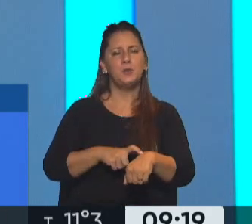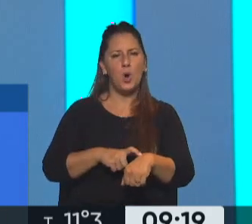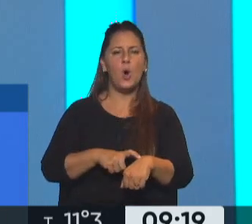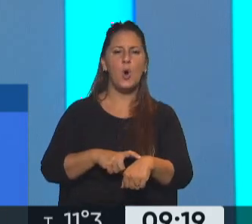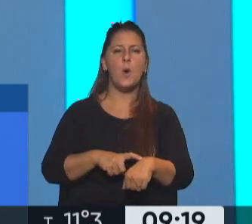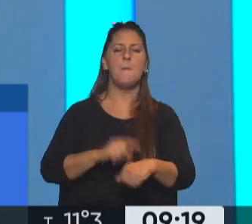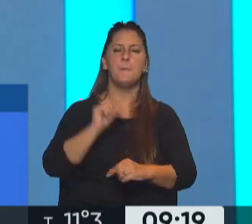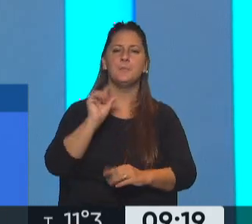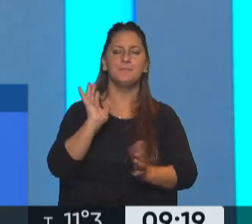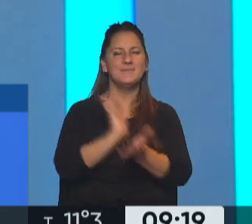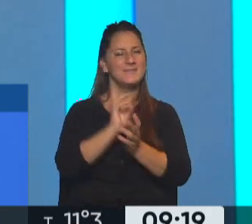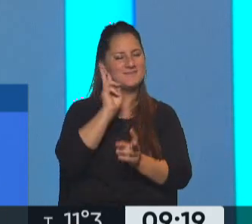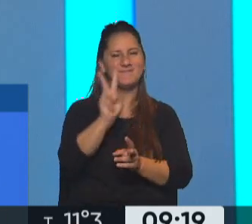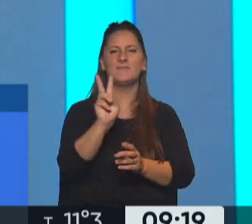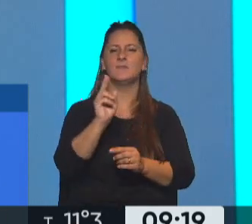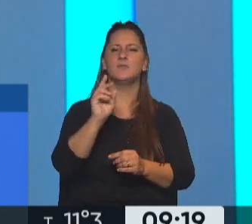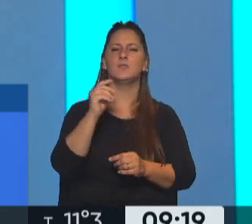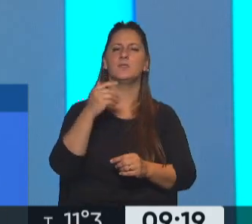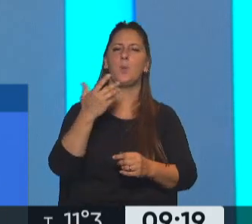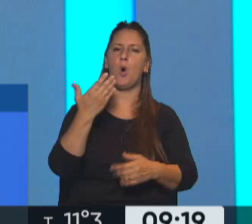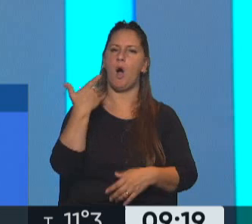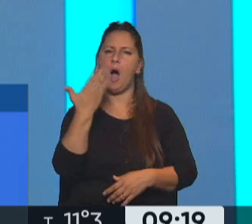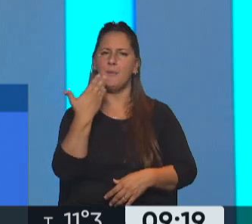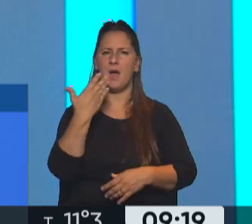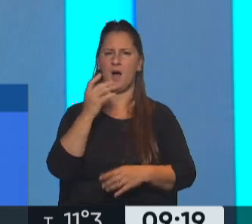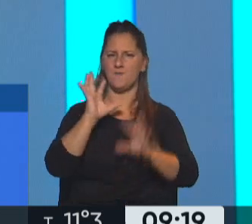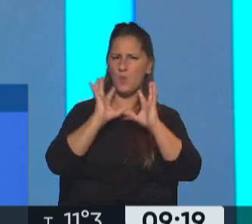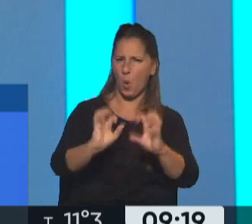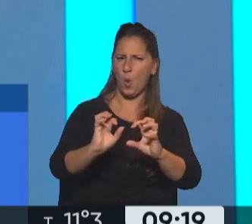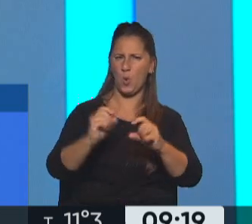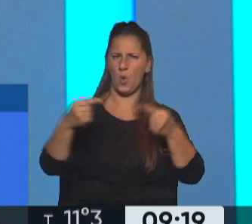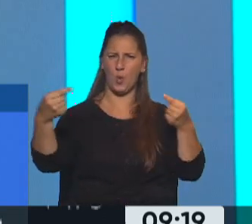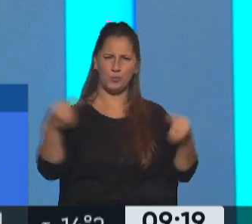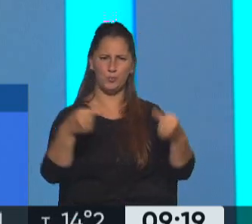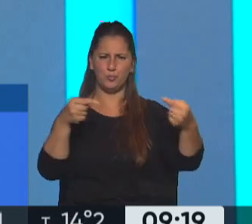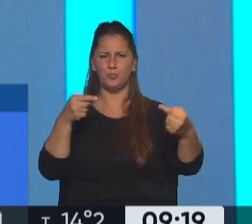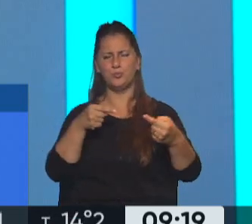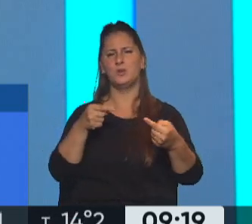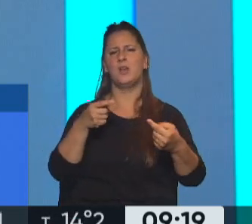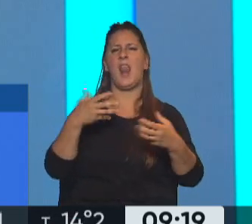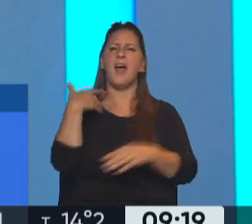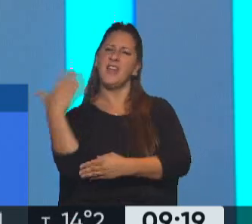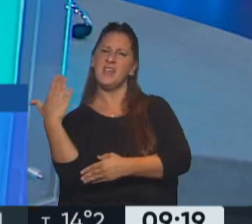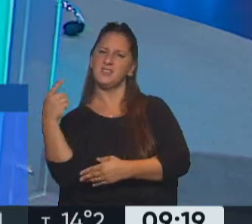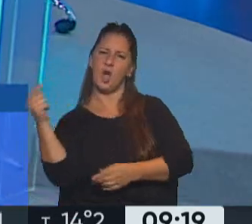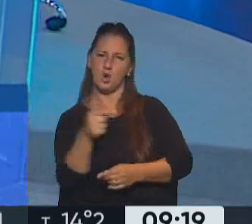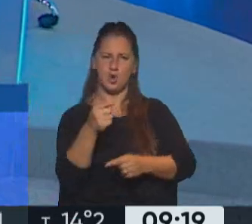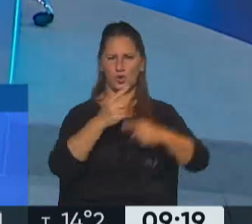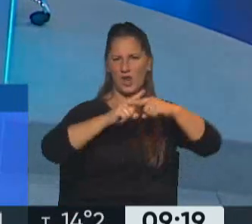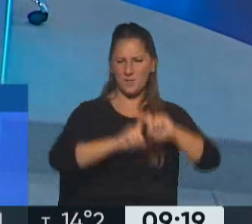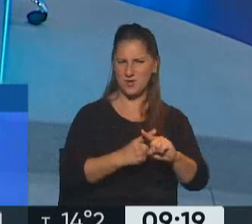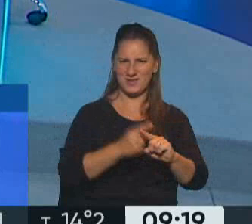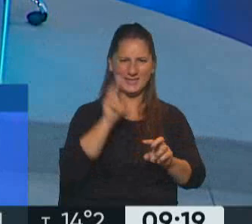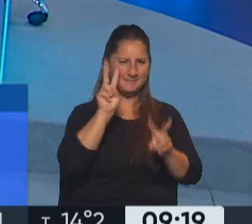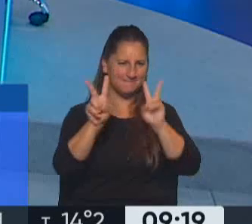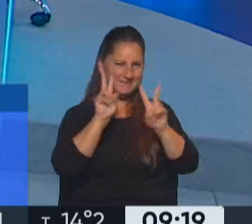han crecido, y lo hemos visto, los discursos de odio, han crecido y se apuestan las nuevas derechas a la antipolítica, y también, por otra